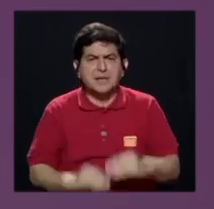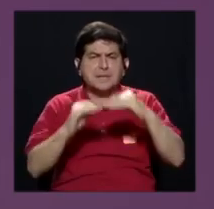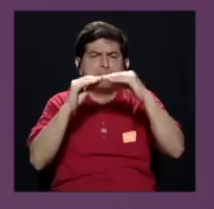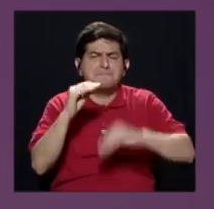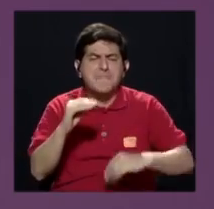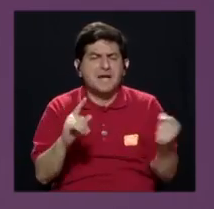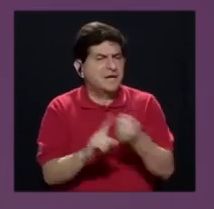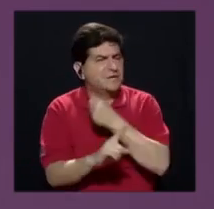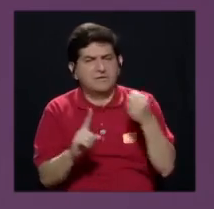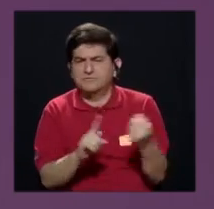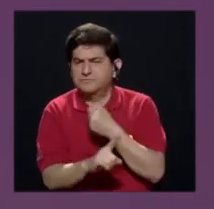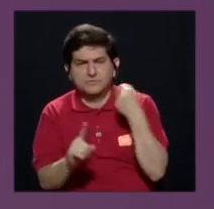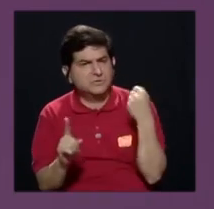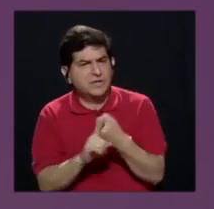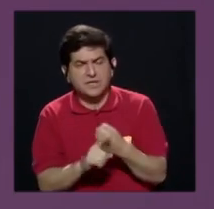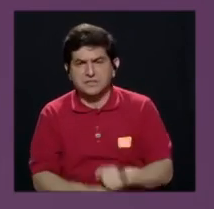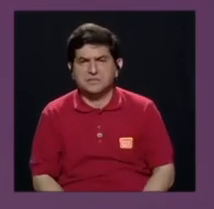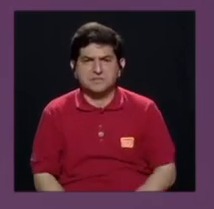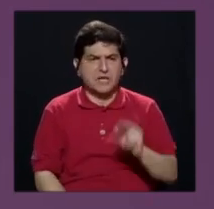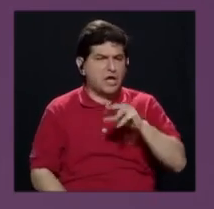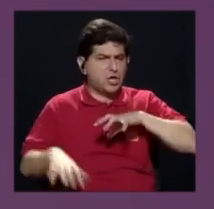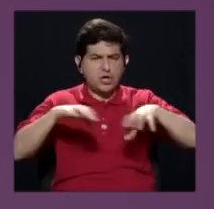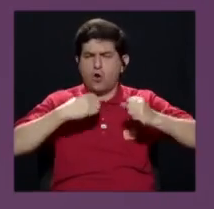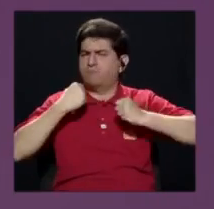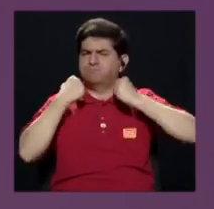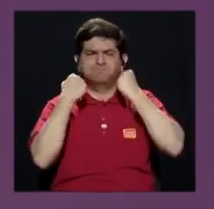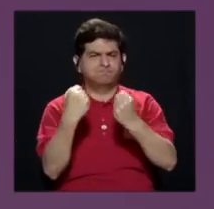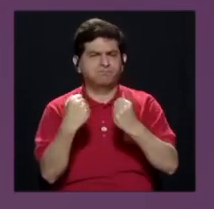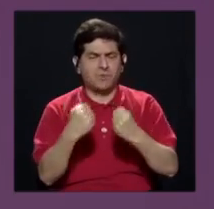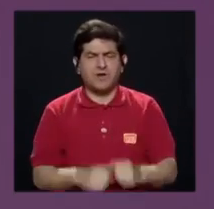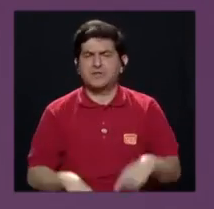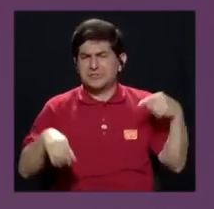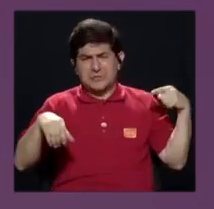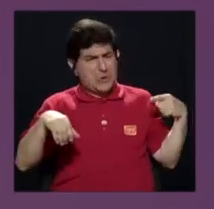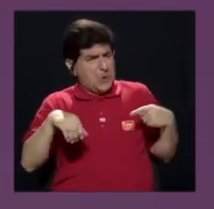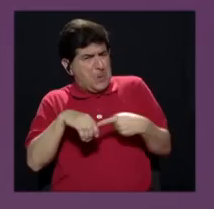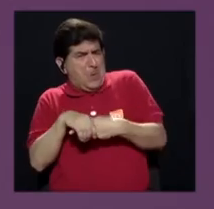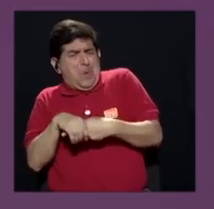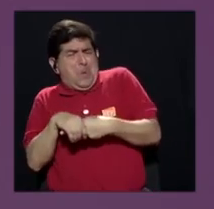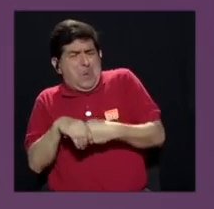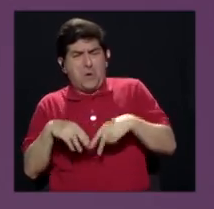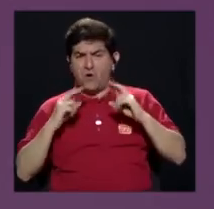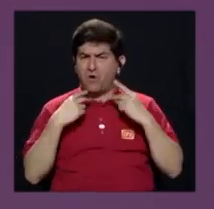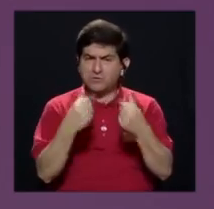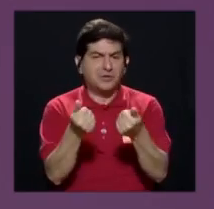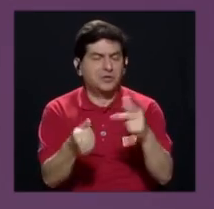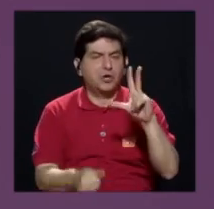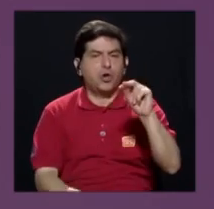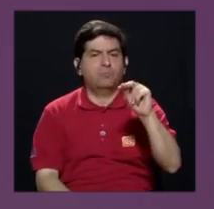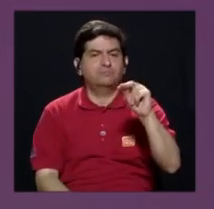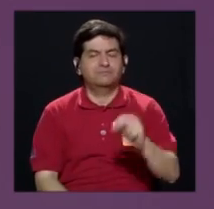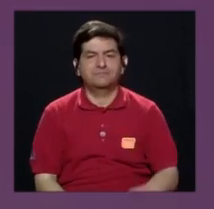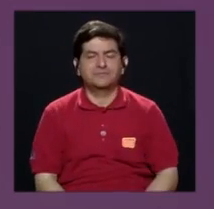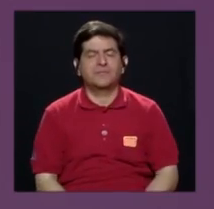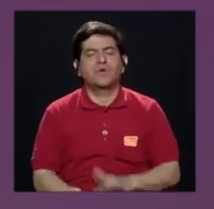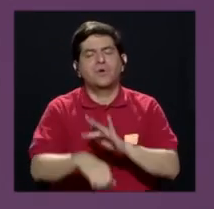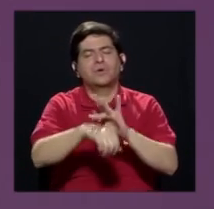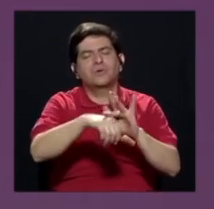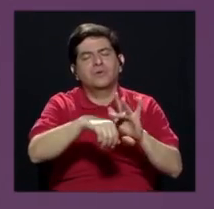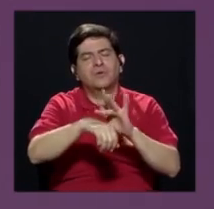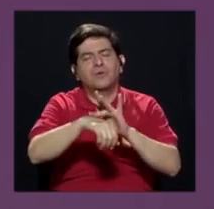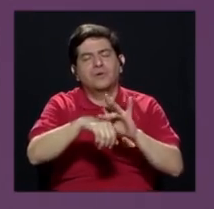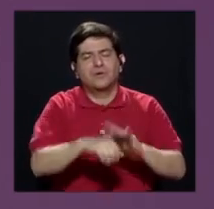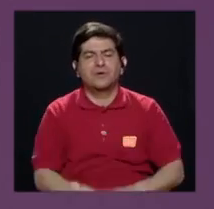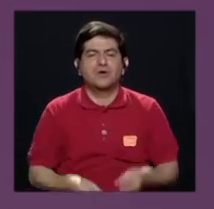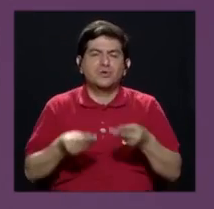violencia posible y no con movimientos muy fuertes muy profundos ni muy rápidos sino como con ternura y suave